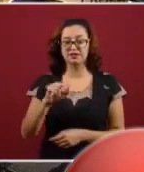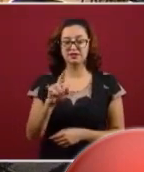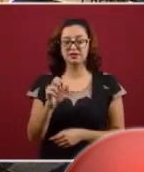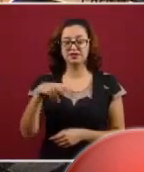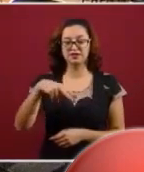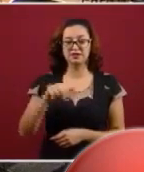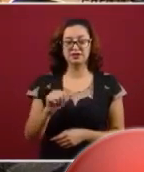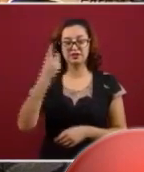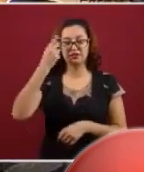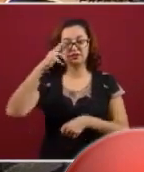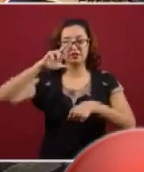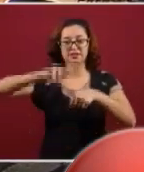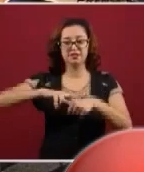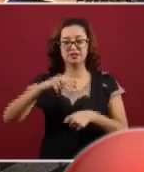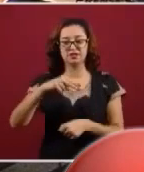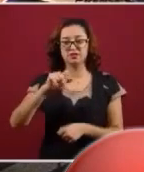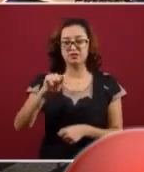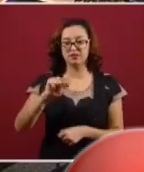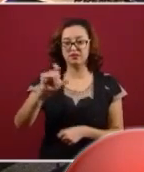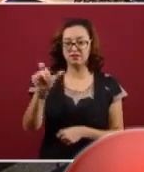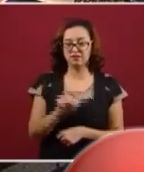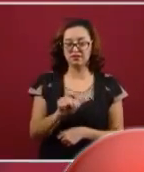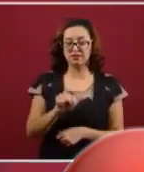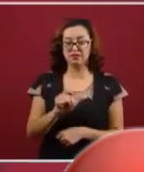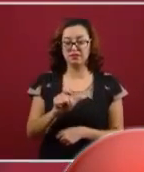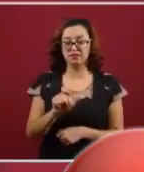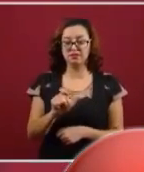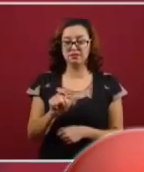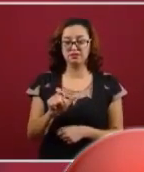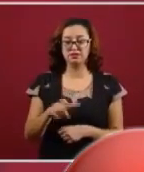directora de Notimex, que